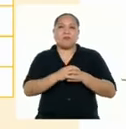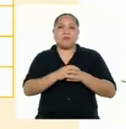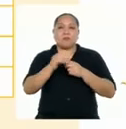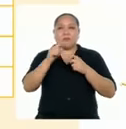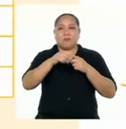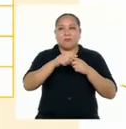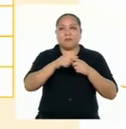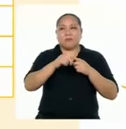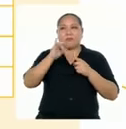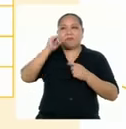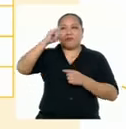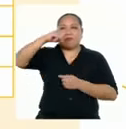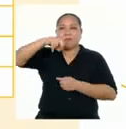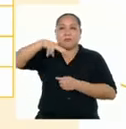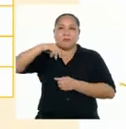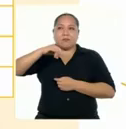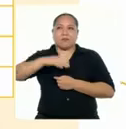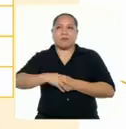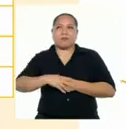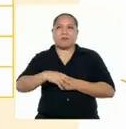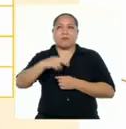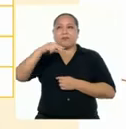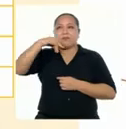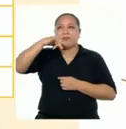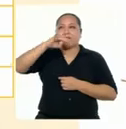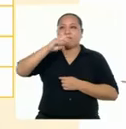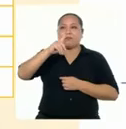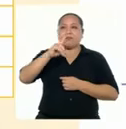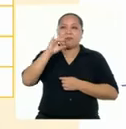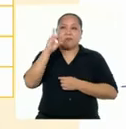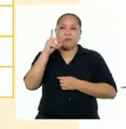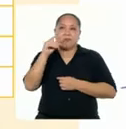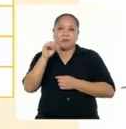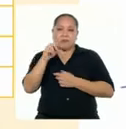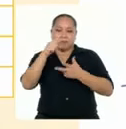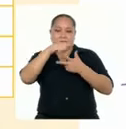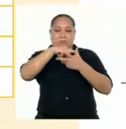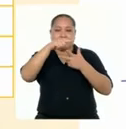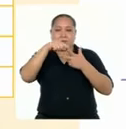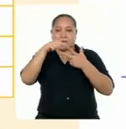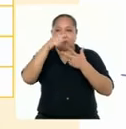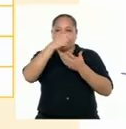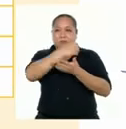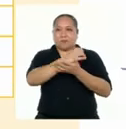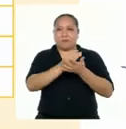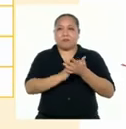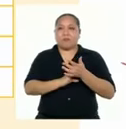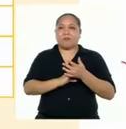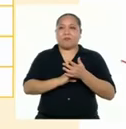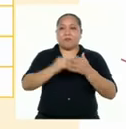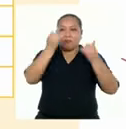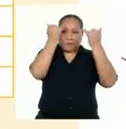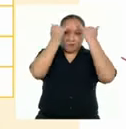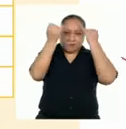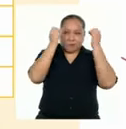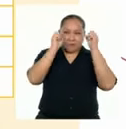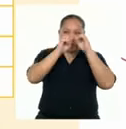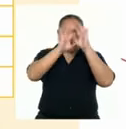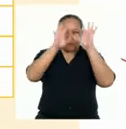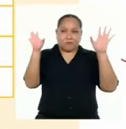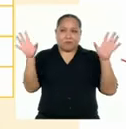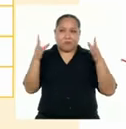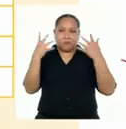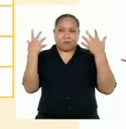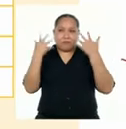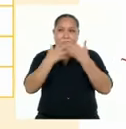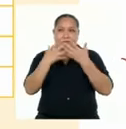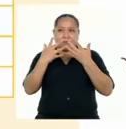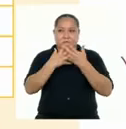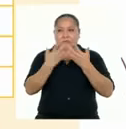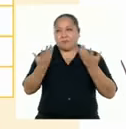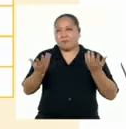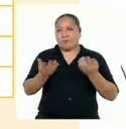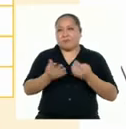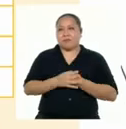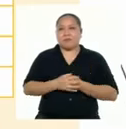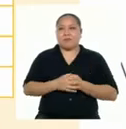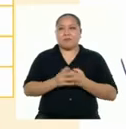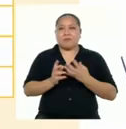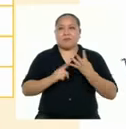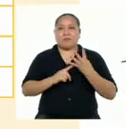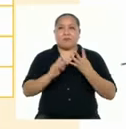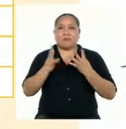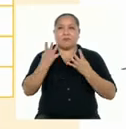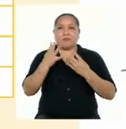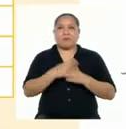narrativo, introducción, nudo y desenlace. Tercero, las ideas de mi crónica son claras, coherentes y cohesionadas.